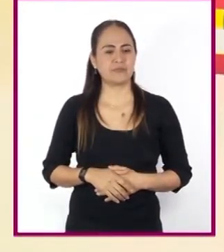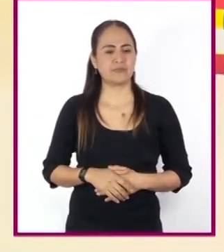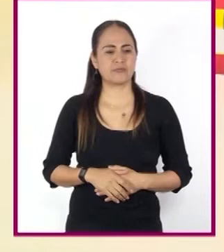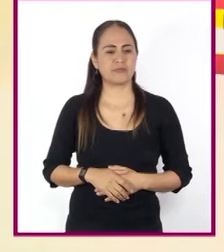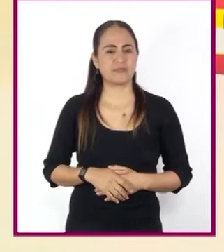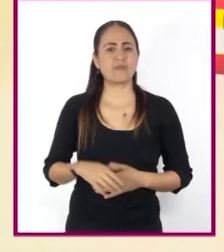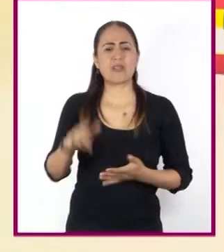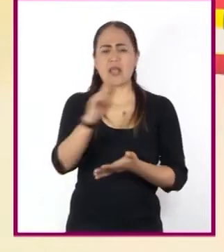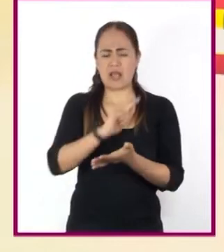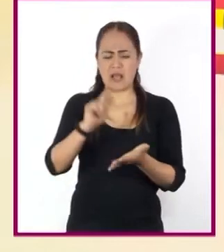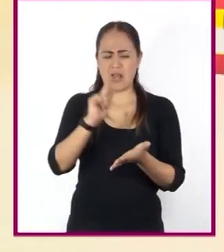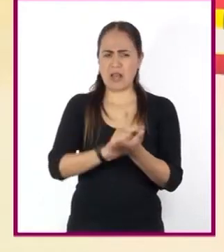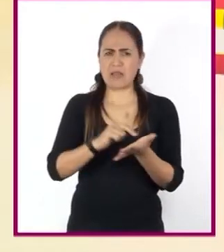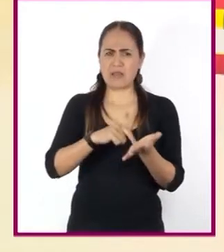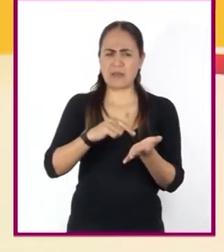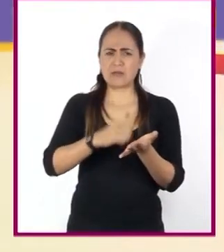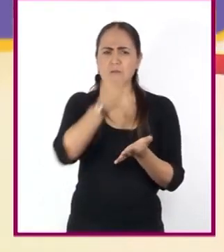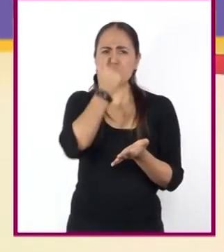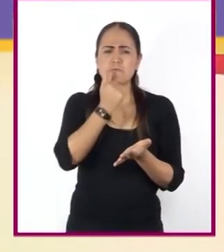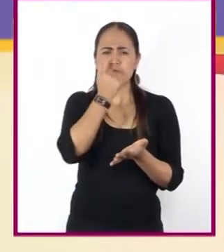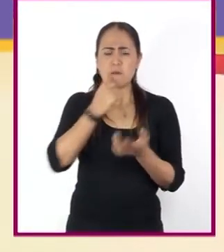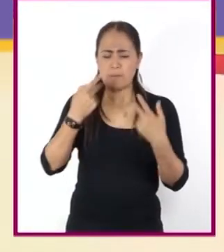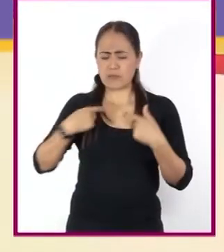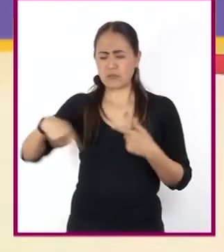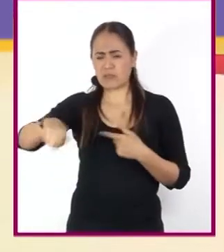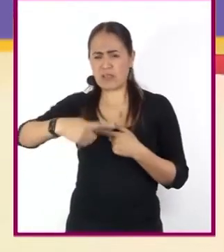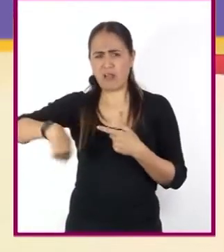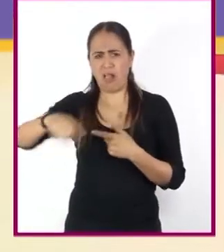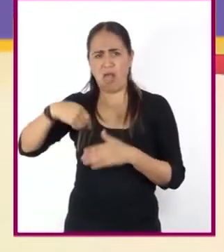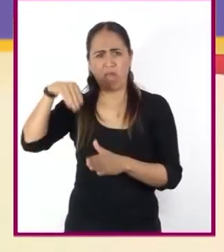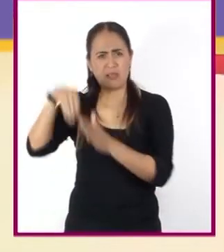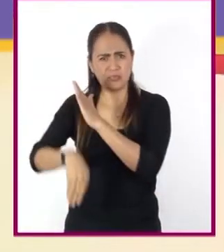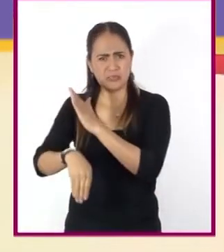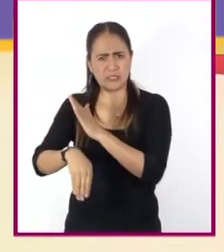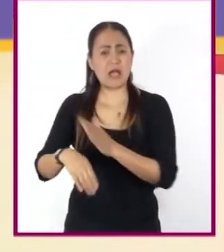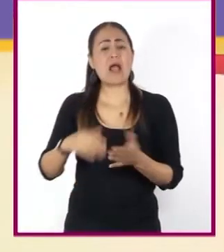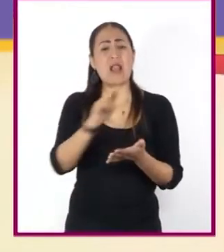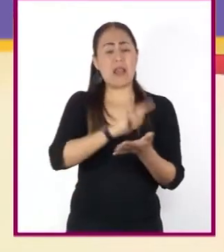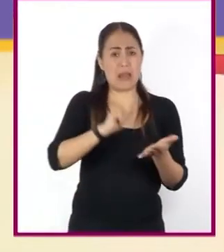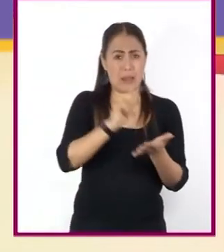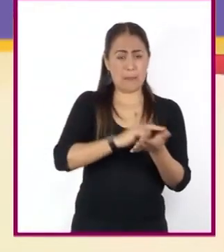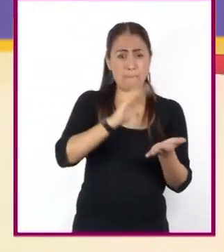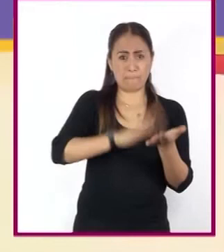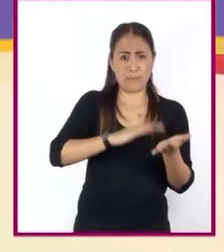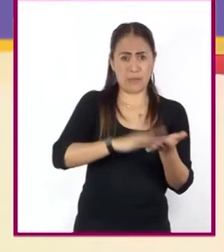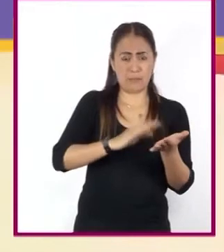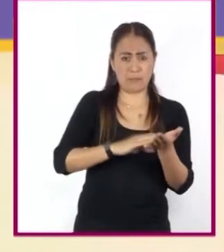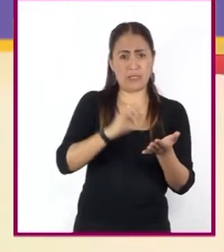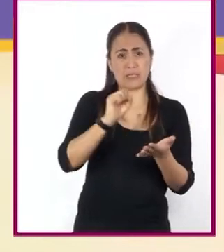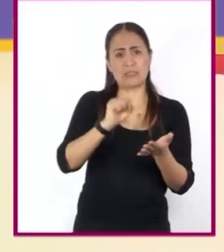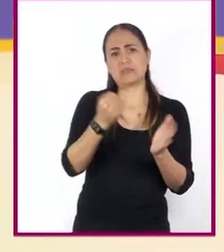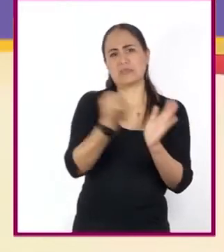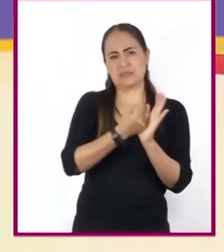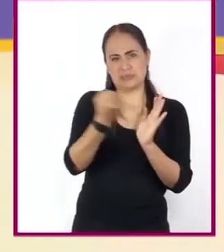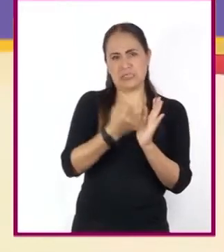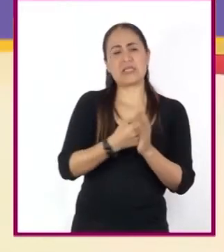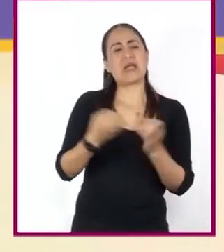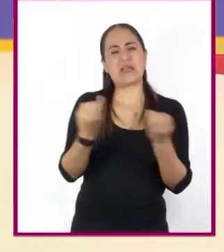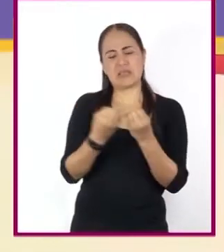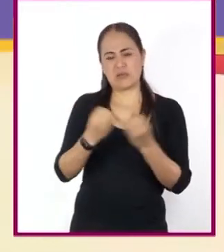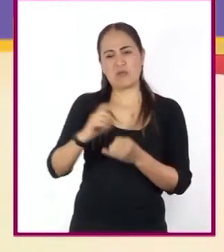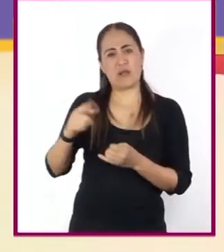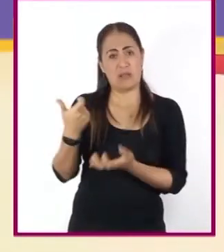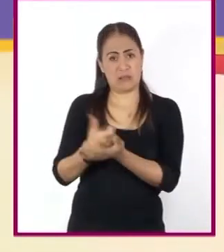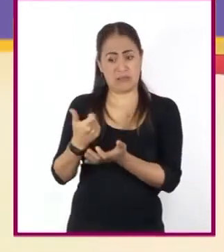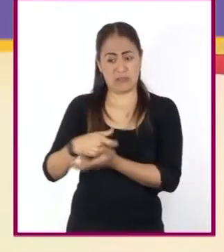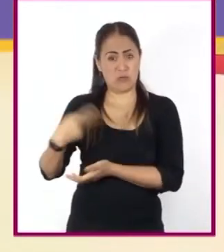Si la ley del azúcar afectó a los colonos, la ley del papel sellado golpeó con fuerza la economía interna de las colonias, lo